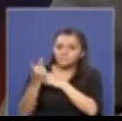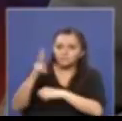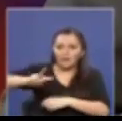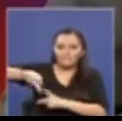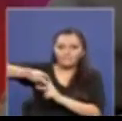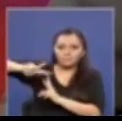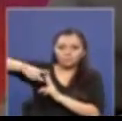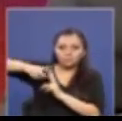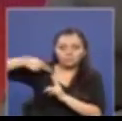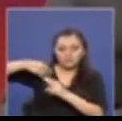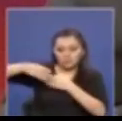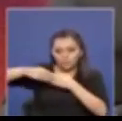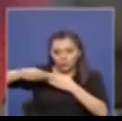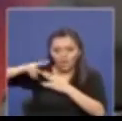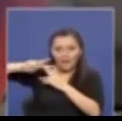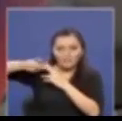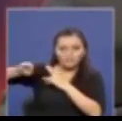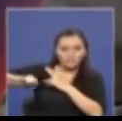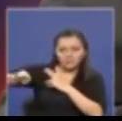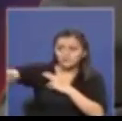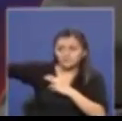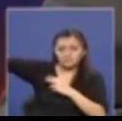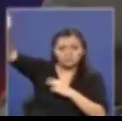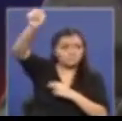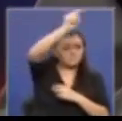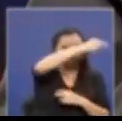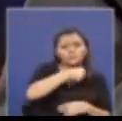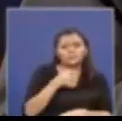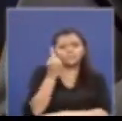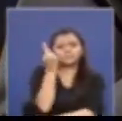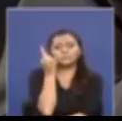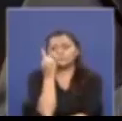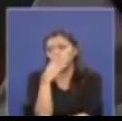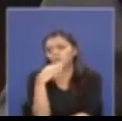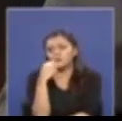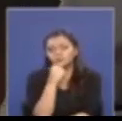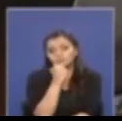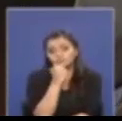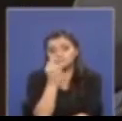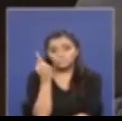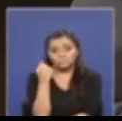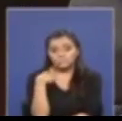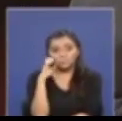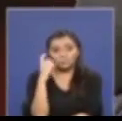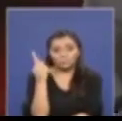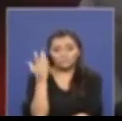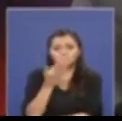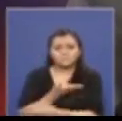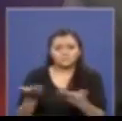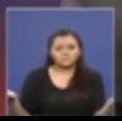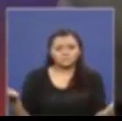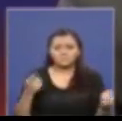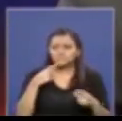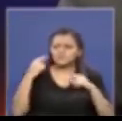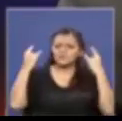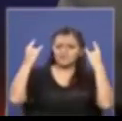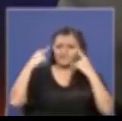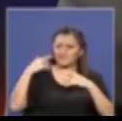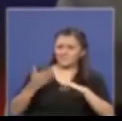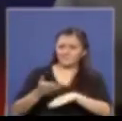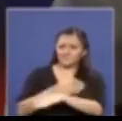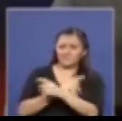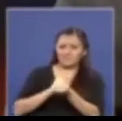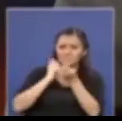cambio, que no era tan tonto tener una moneda nacional, como nos dijeron nuestras oligarquías, ¿no? Claro, tener una moneda